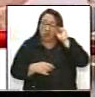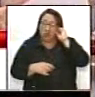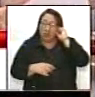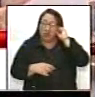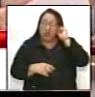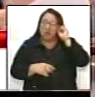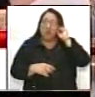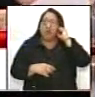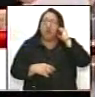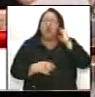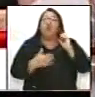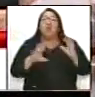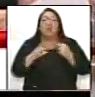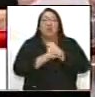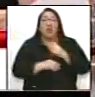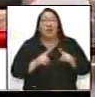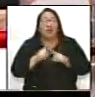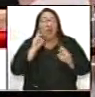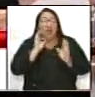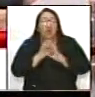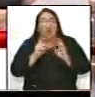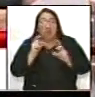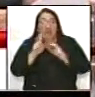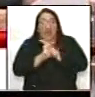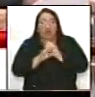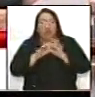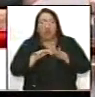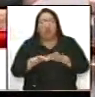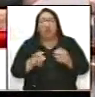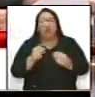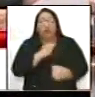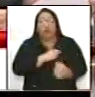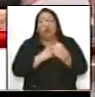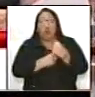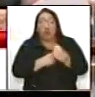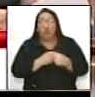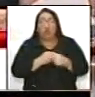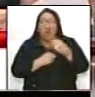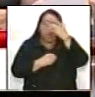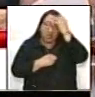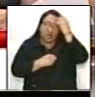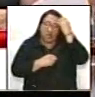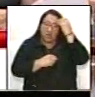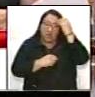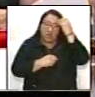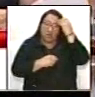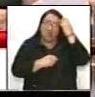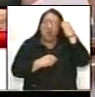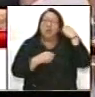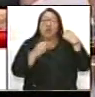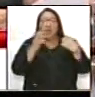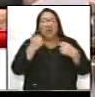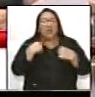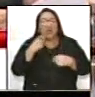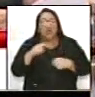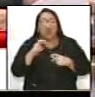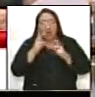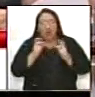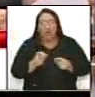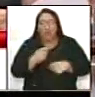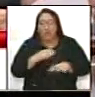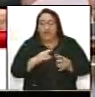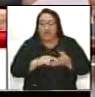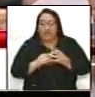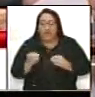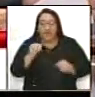cualquier país. Pero la incidencia de venezolanos en el Perú es demasiado fuerte. Y creo que tenemos también que tener un cierto control al respecto. Se están